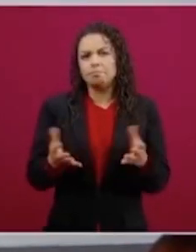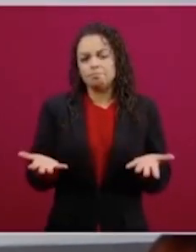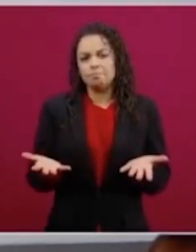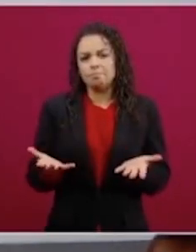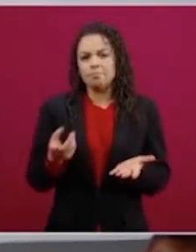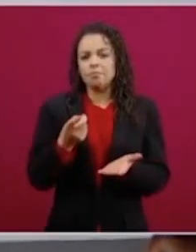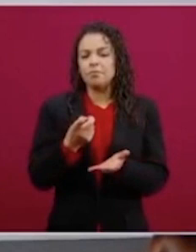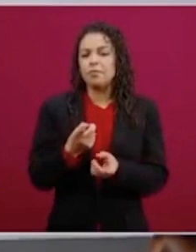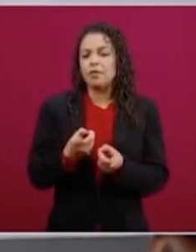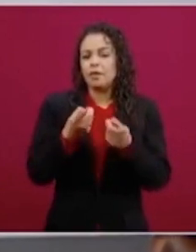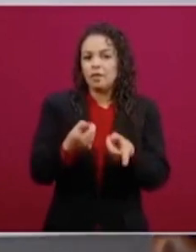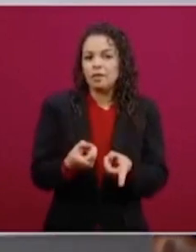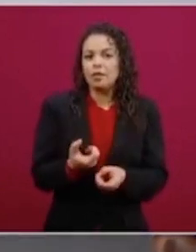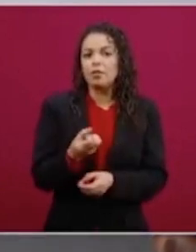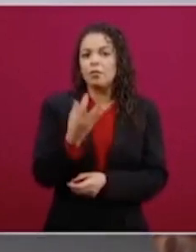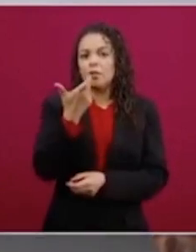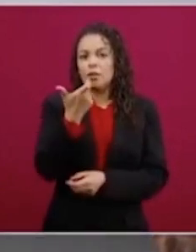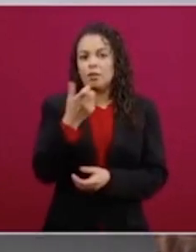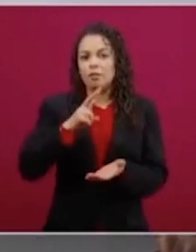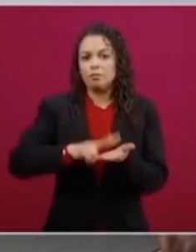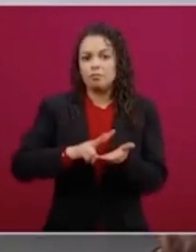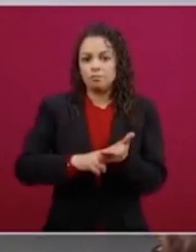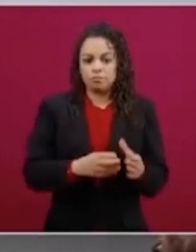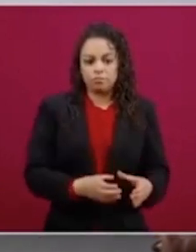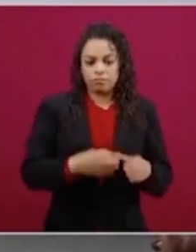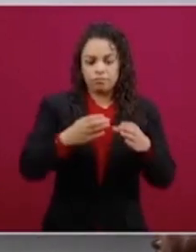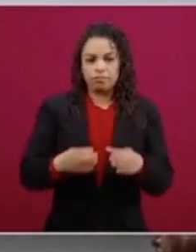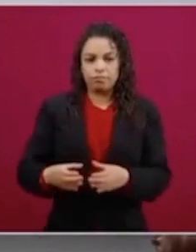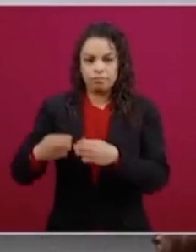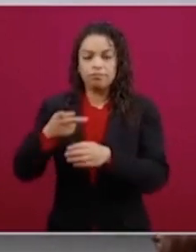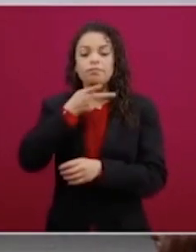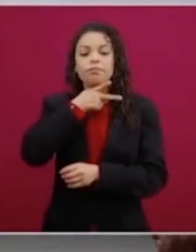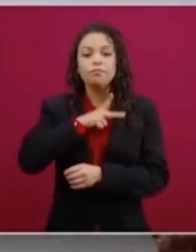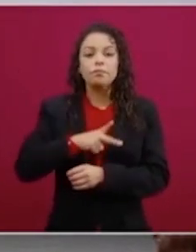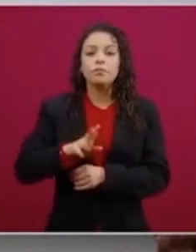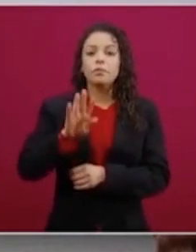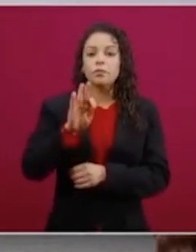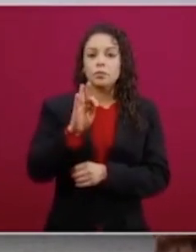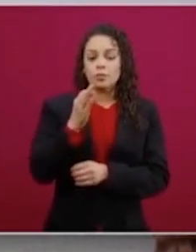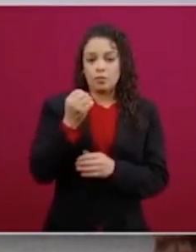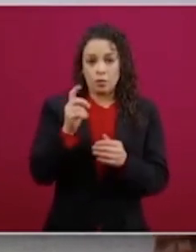por barril de petróleo de $49.